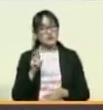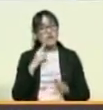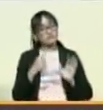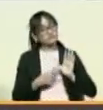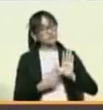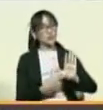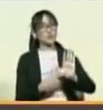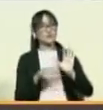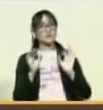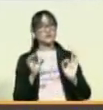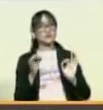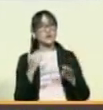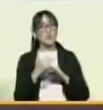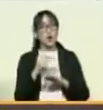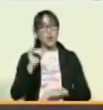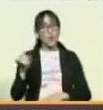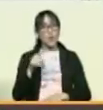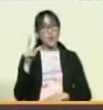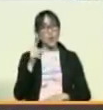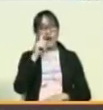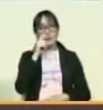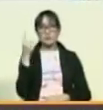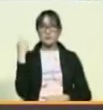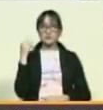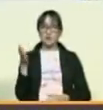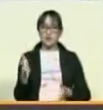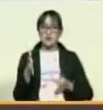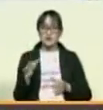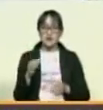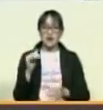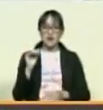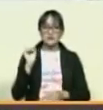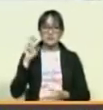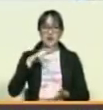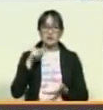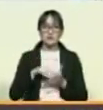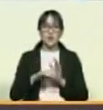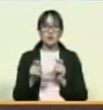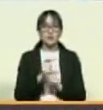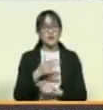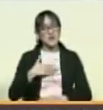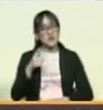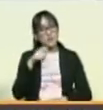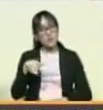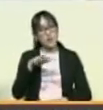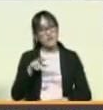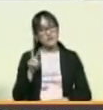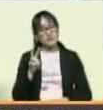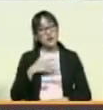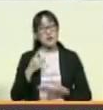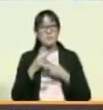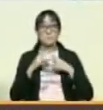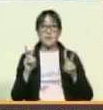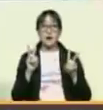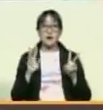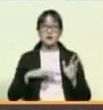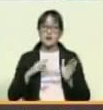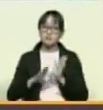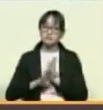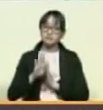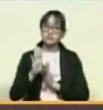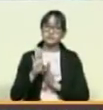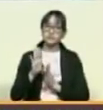se las dio en julio del año pasado al elegir la Asamblea Nacional Constituyente. ¿Qué quiere el pueblo de Venezuela? Quiere paz, quiere crecimiento,